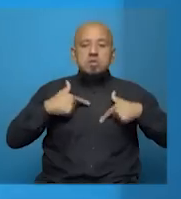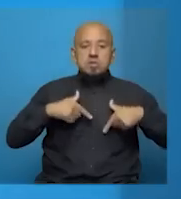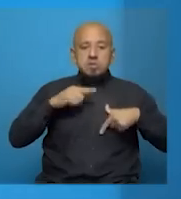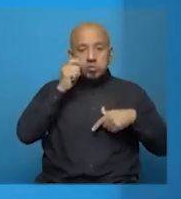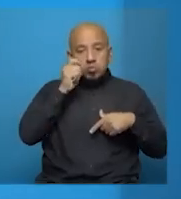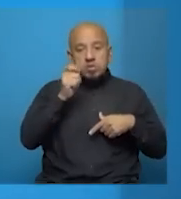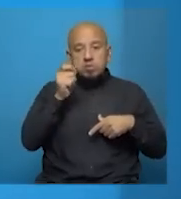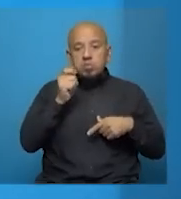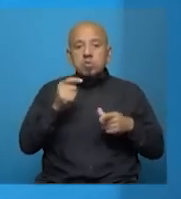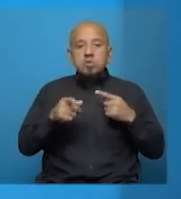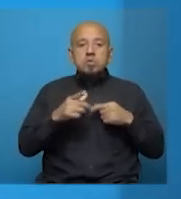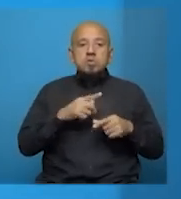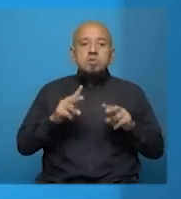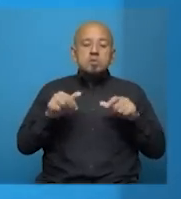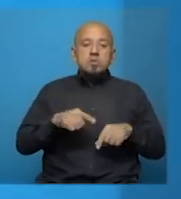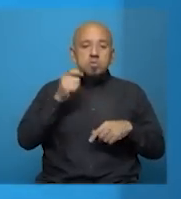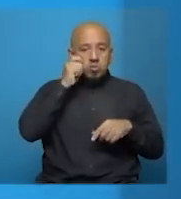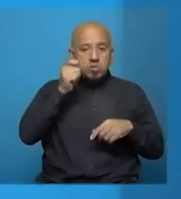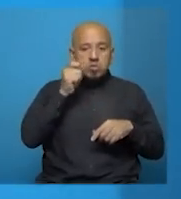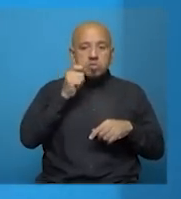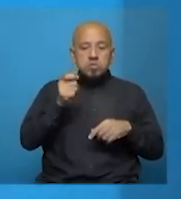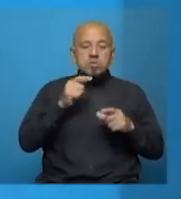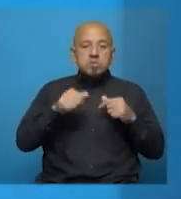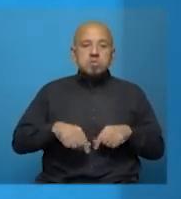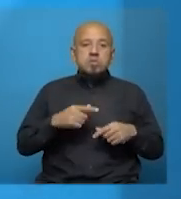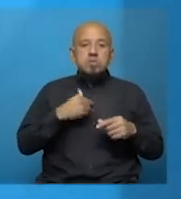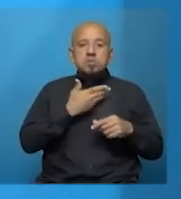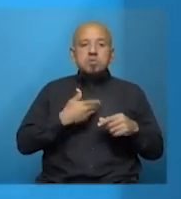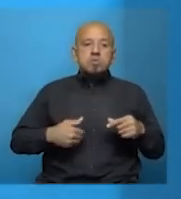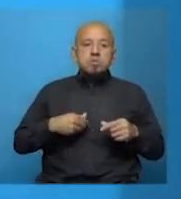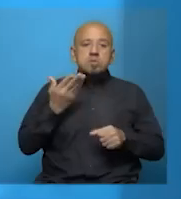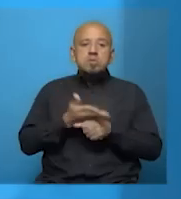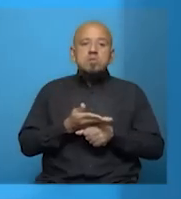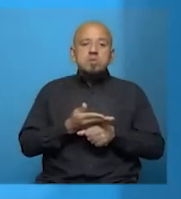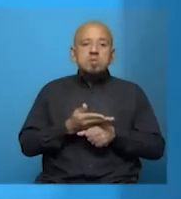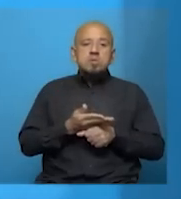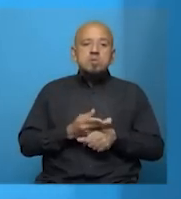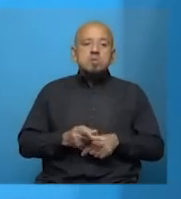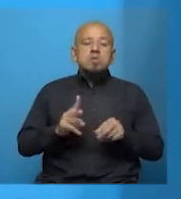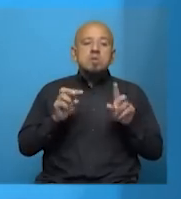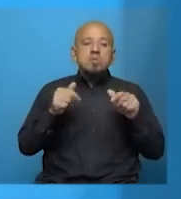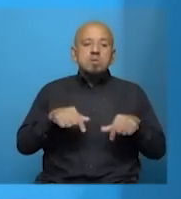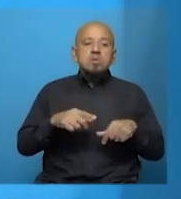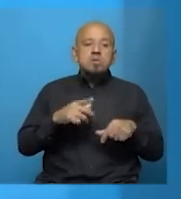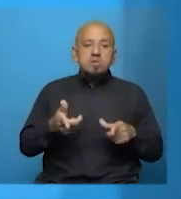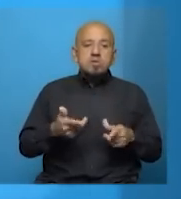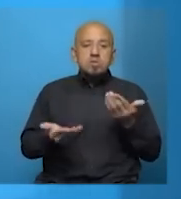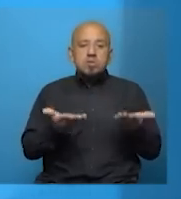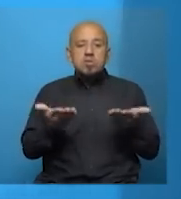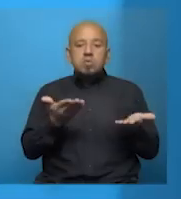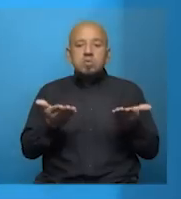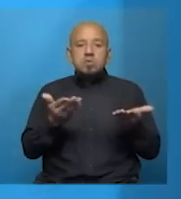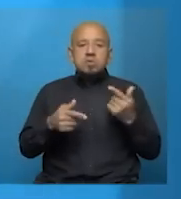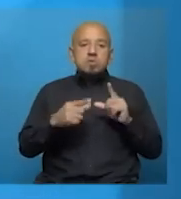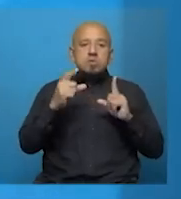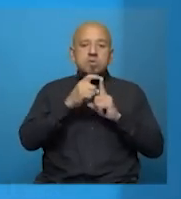cualquier lugar vinculado al turismo y en nuestro periodo de gobierno me reclamaban el atraso cambiario. Si uno compara el valor